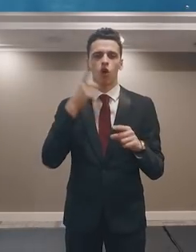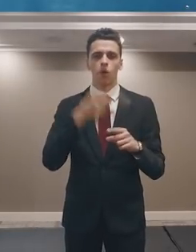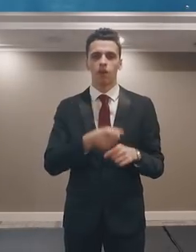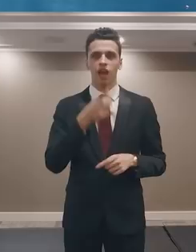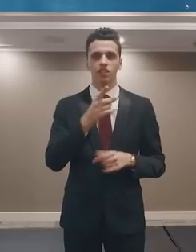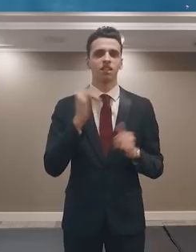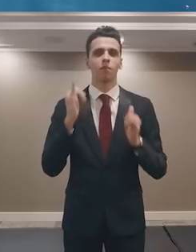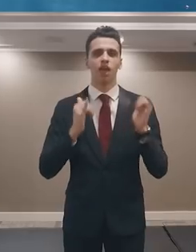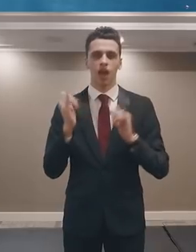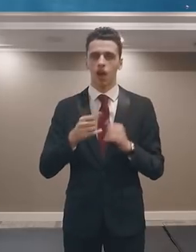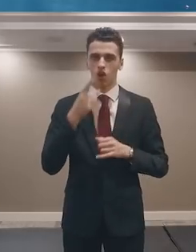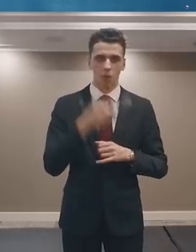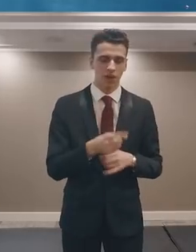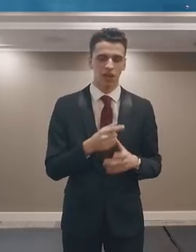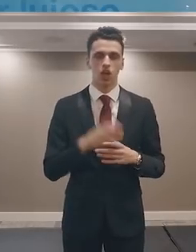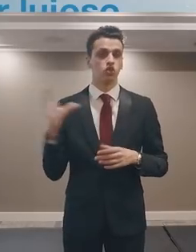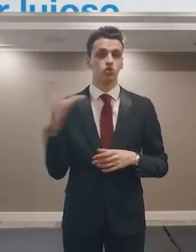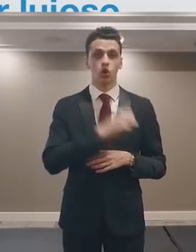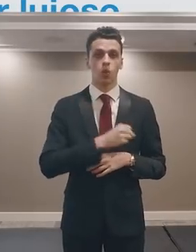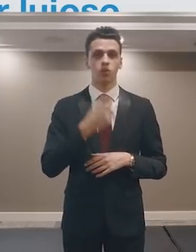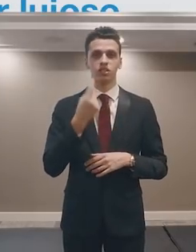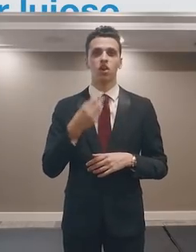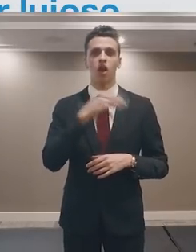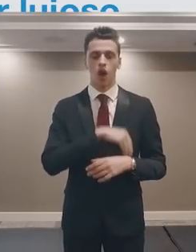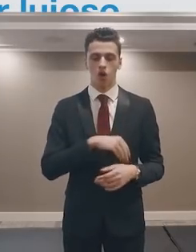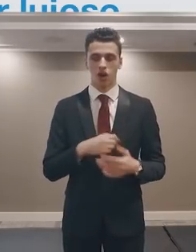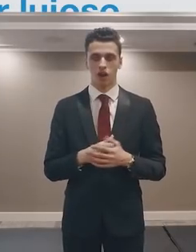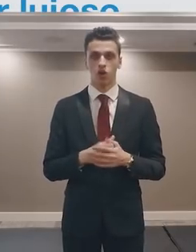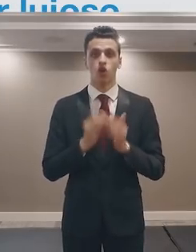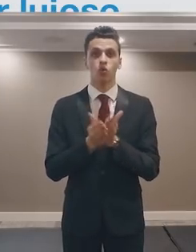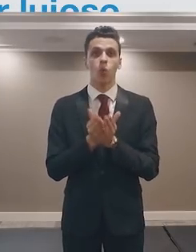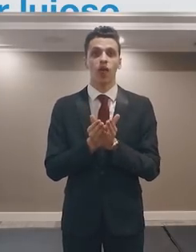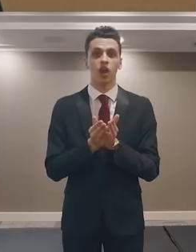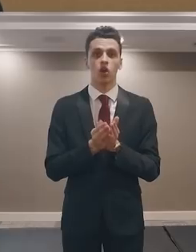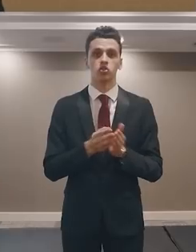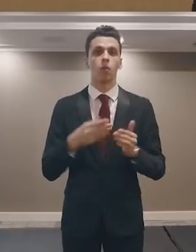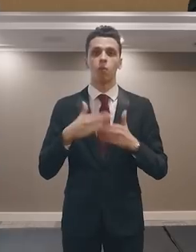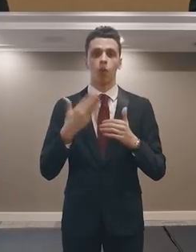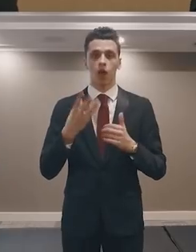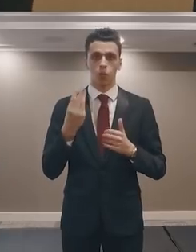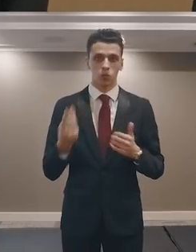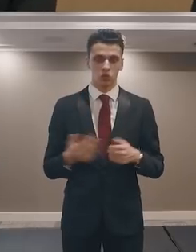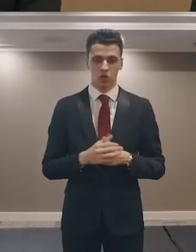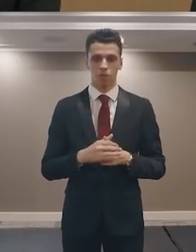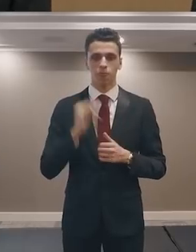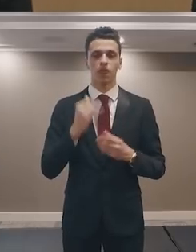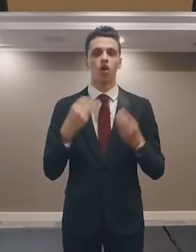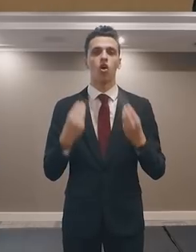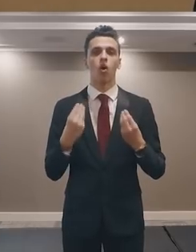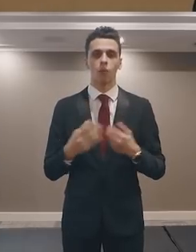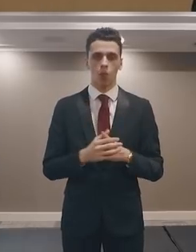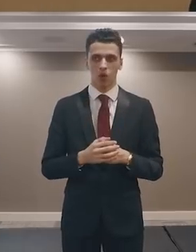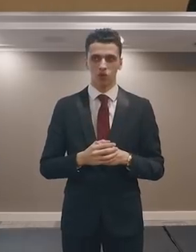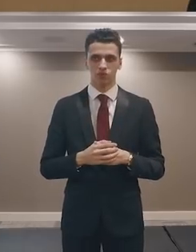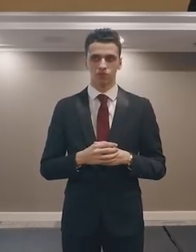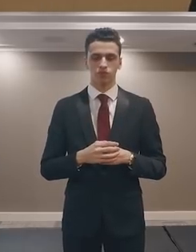he dicho antes primero porque están a la alza segundo porque tienen diferentes beneficios el primero es el confort llegas al crucero y vengo a hacer el sexto por allá con